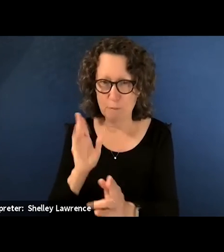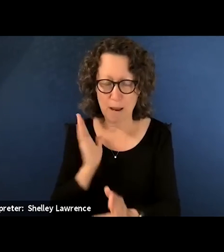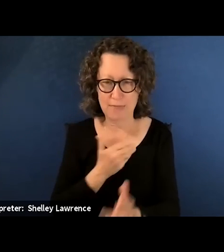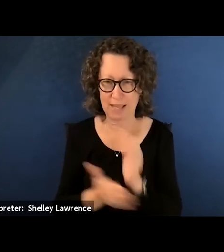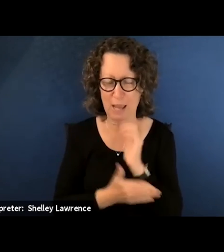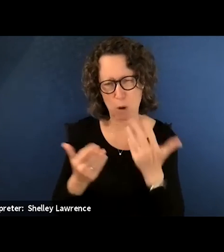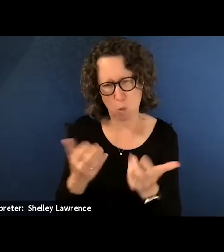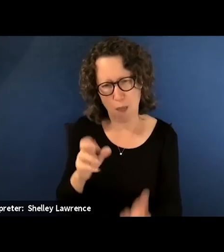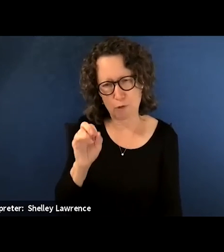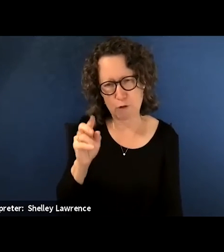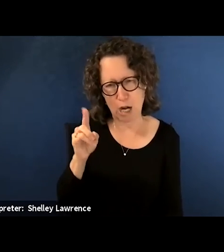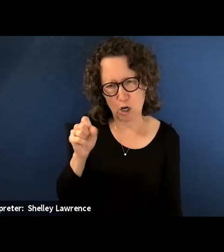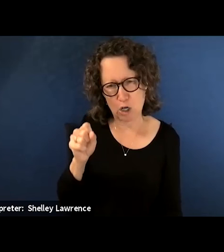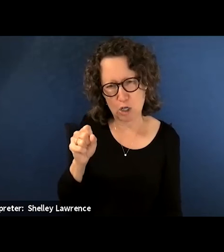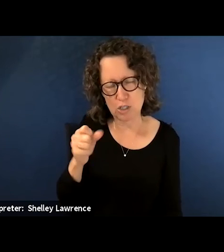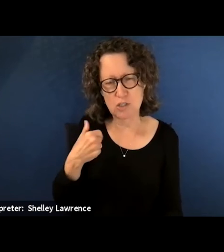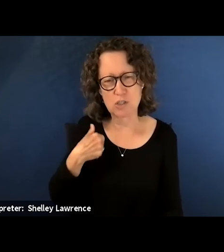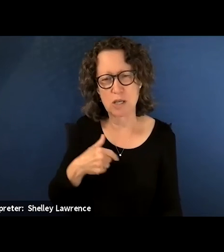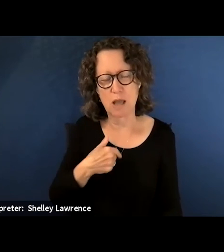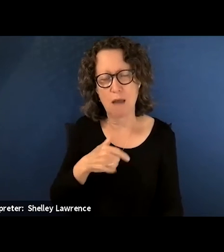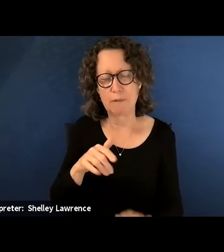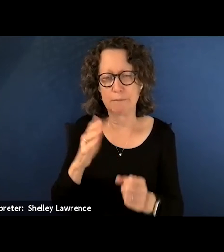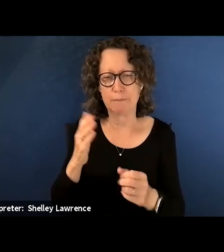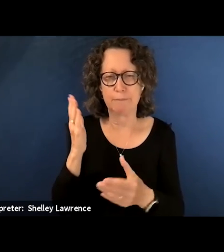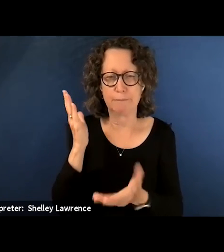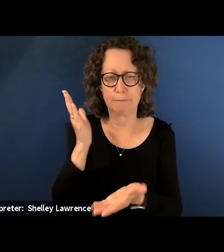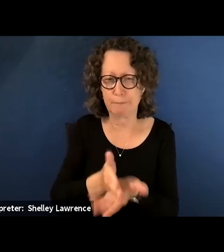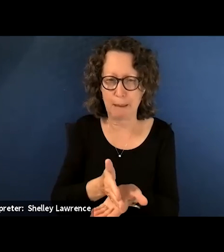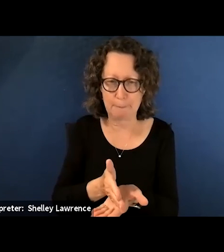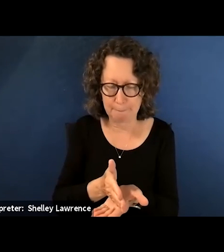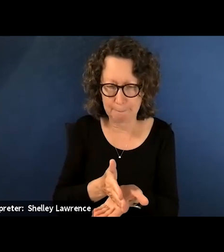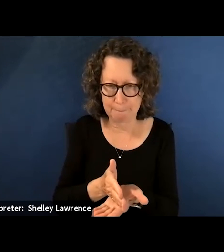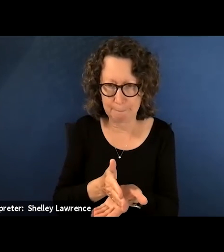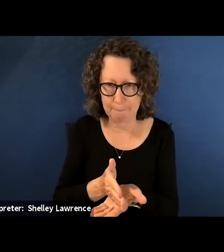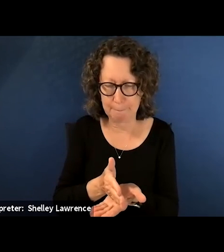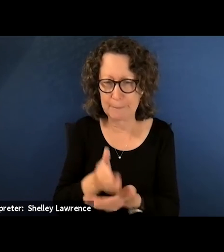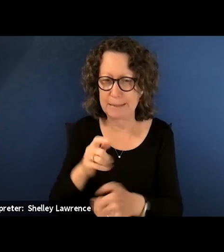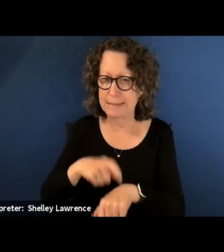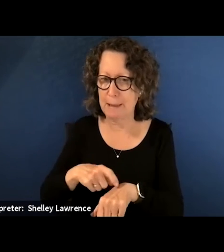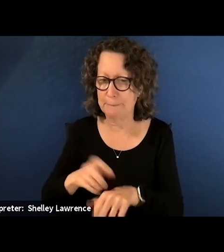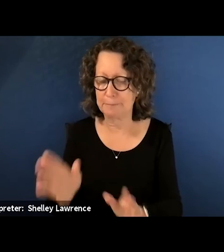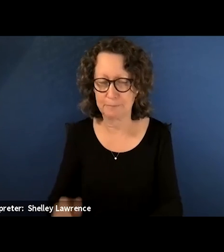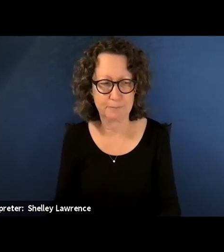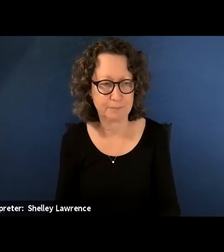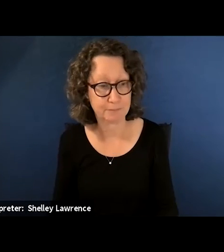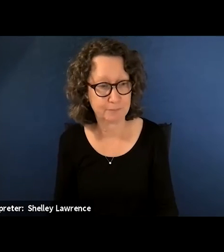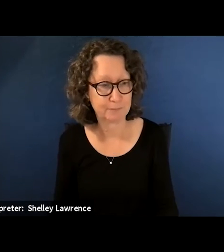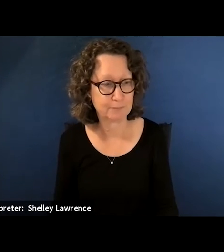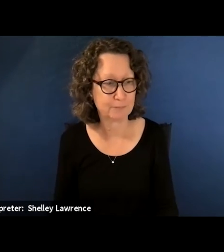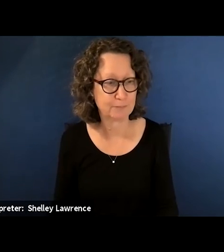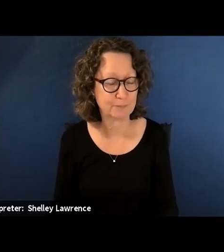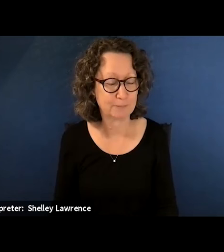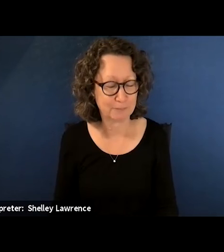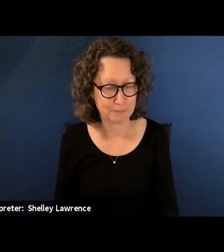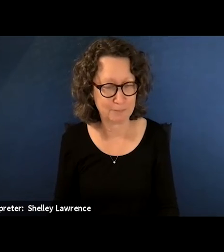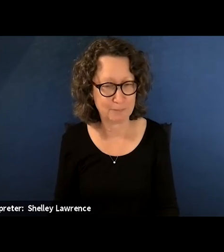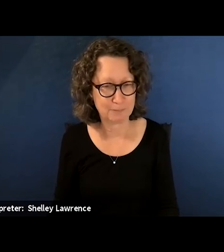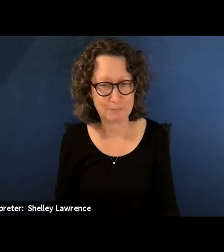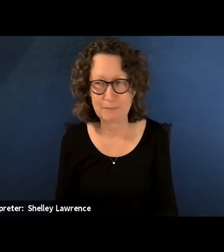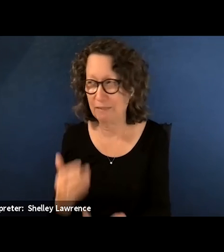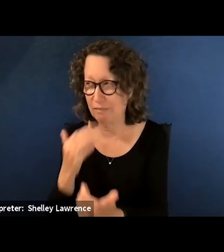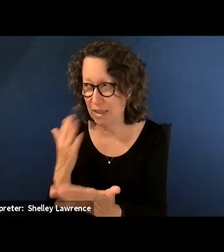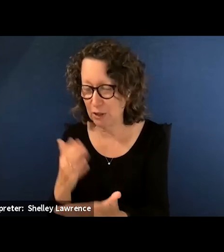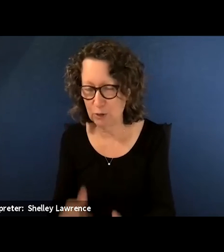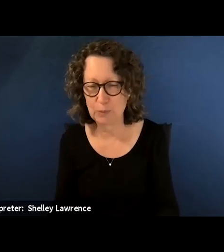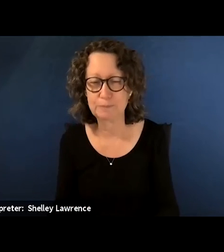nuestras solicitudes de registros públicos no han sido respetados o cumplidos por